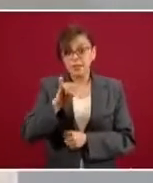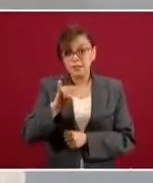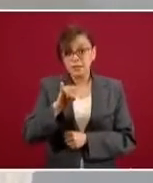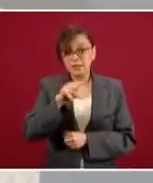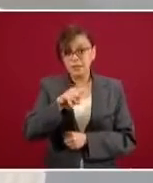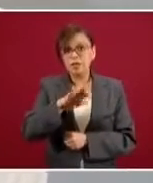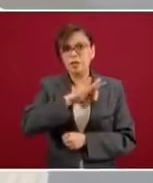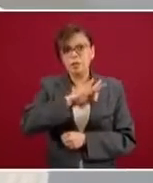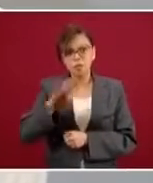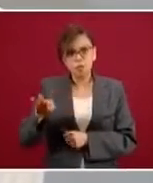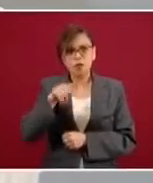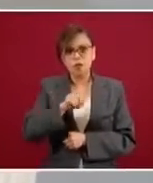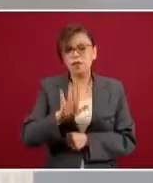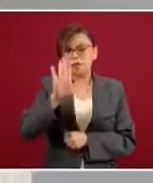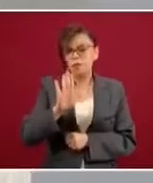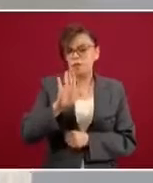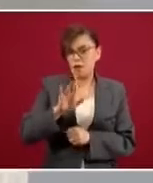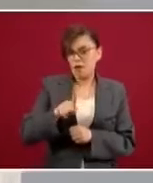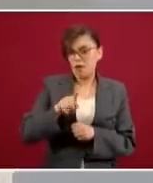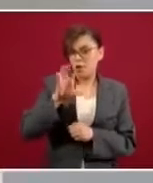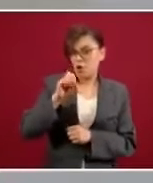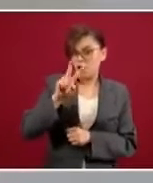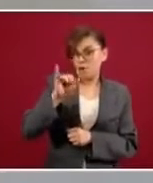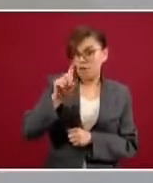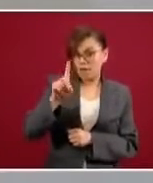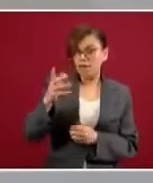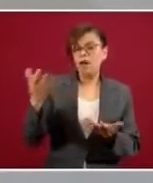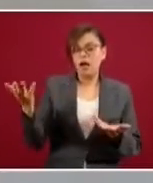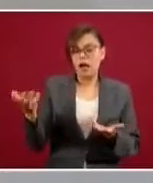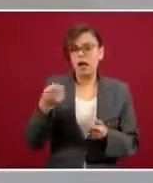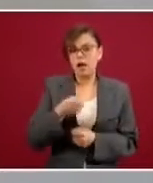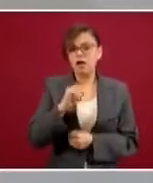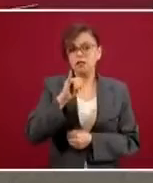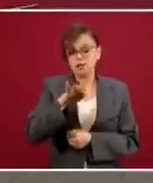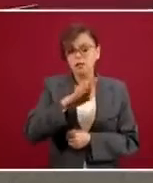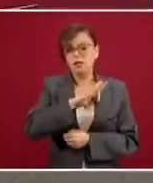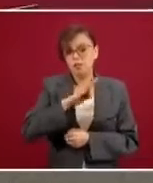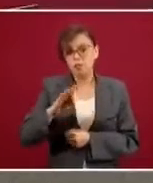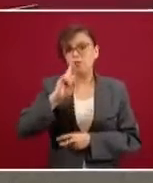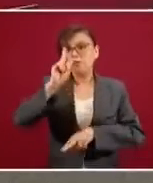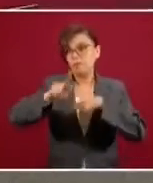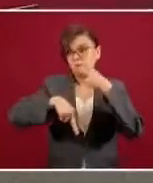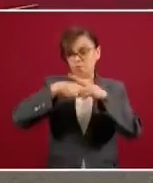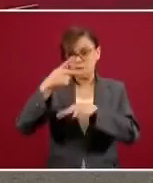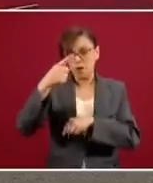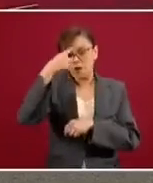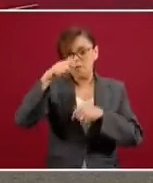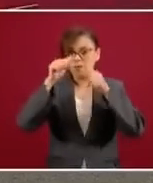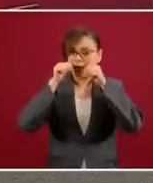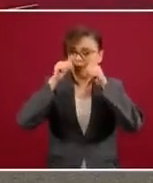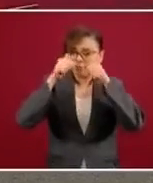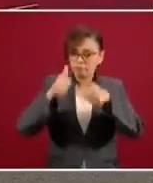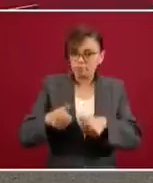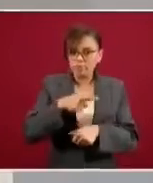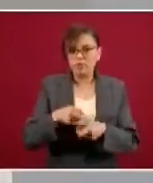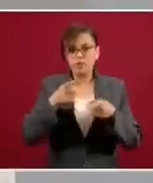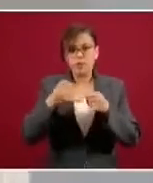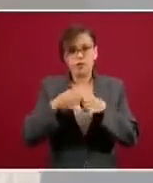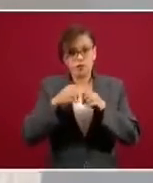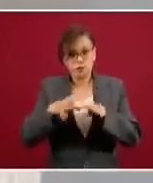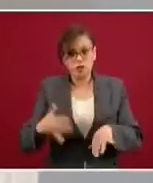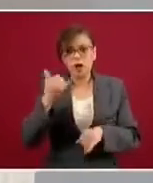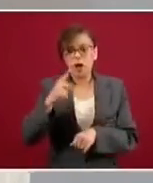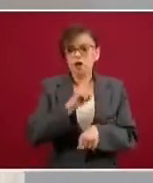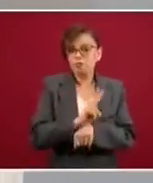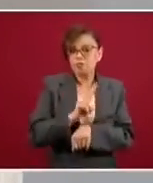COVID, se le manda un paquete de asistencia y se le dan instrucciones y se le da un seguimiento telefónico. Pero